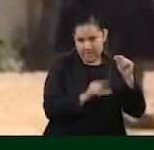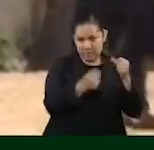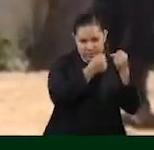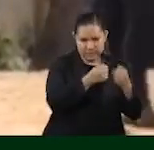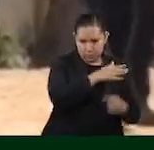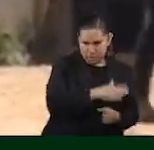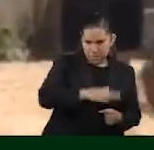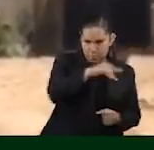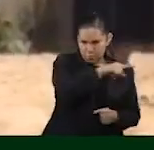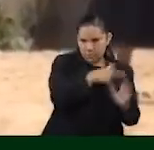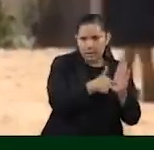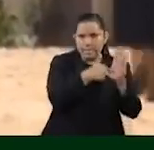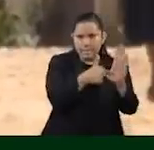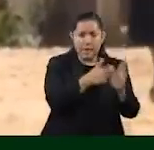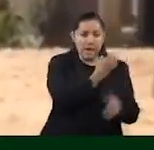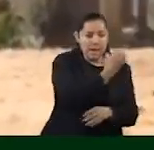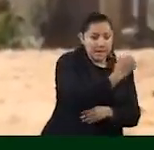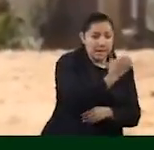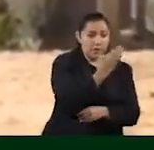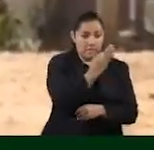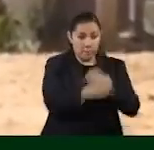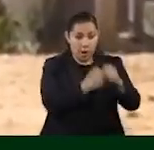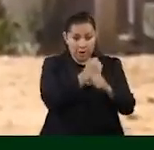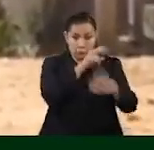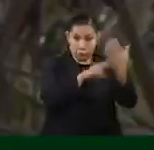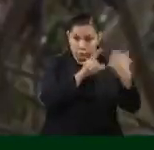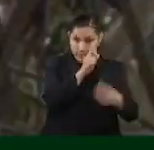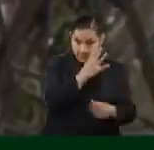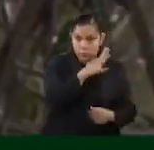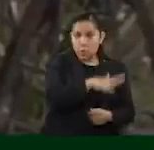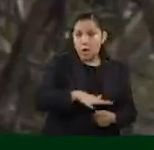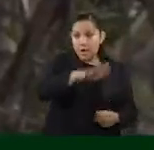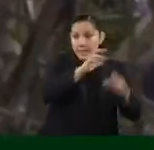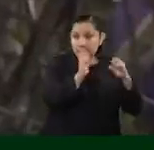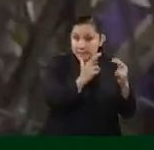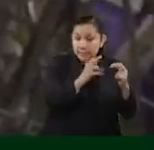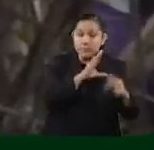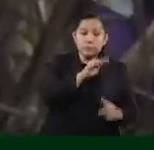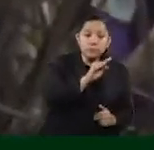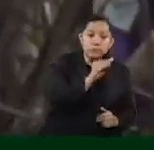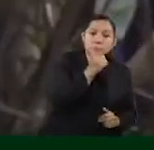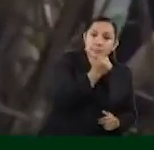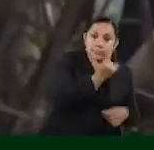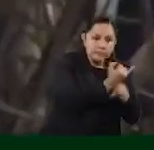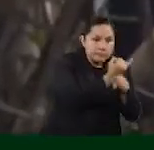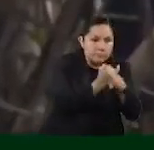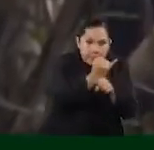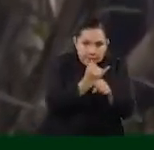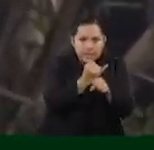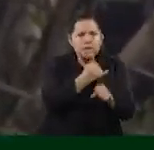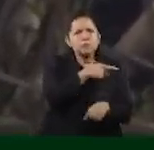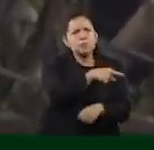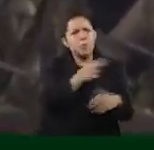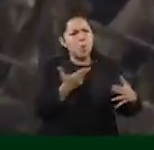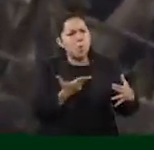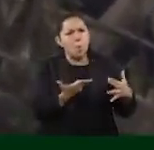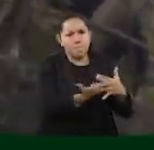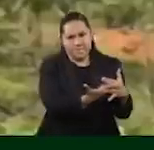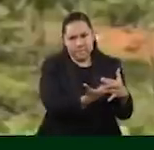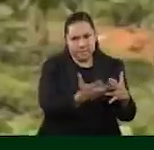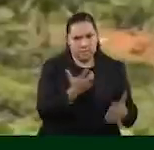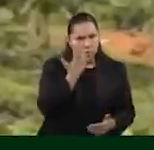enero y febrero de este 2024 Se abrieron en Chiapas 97 investigaciones por homicidio doloso Esto fue lo que se dijo